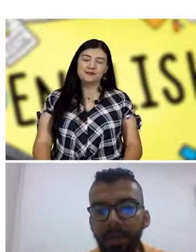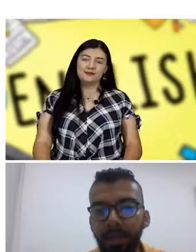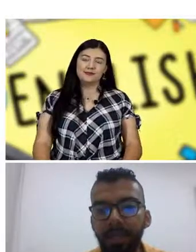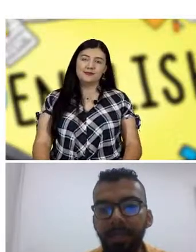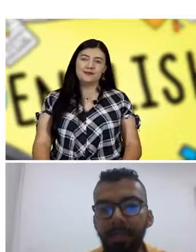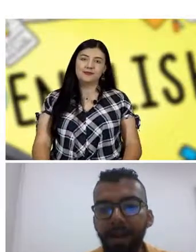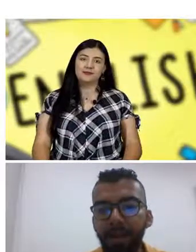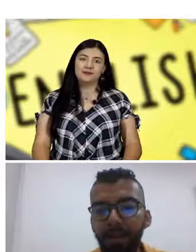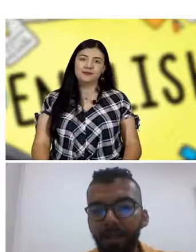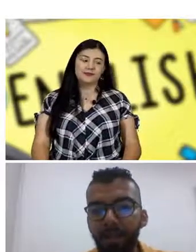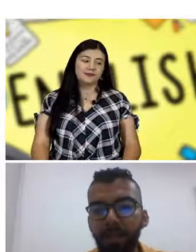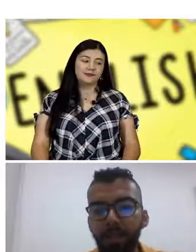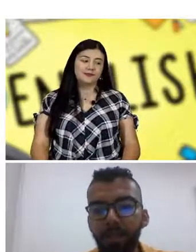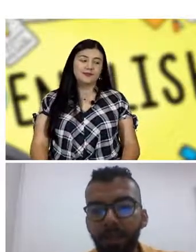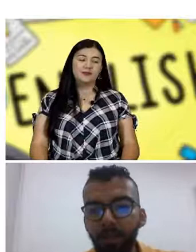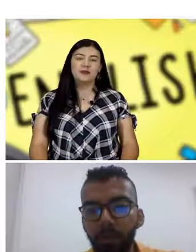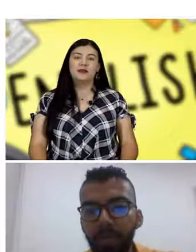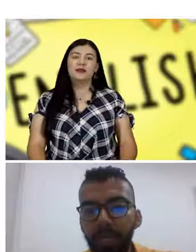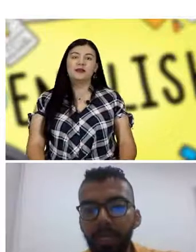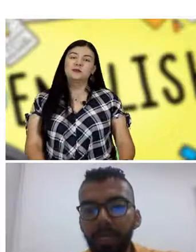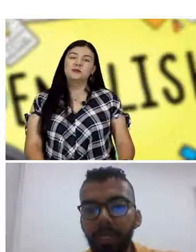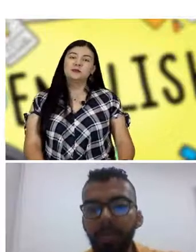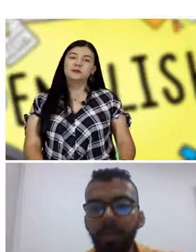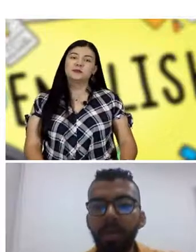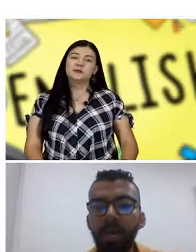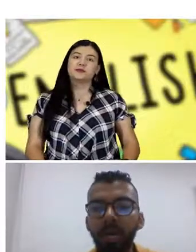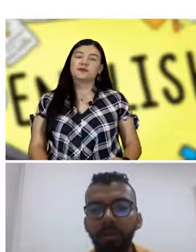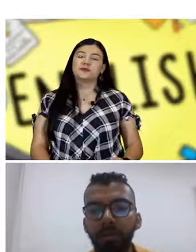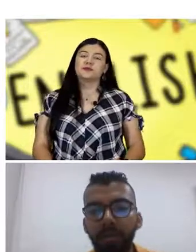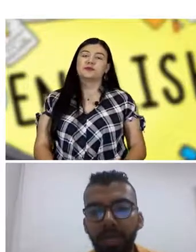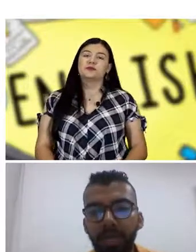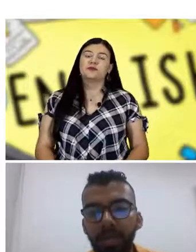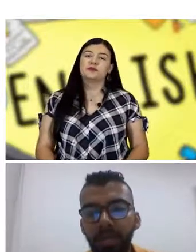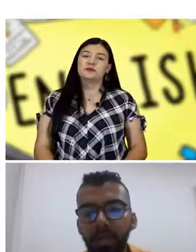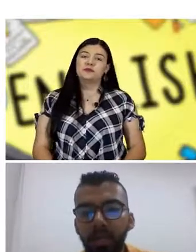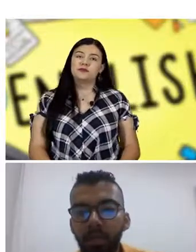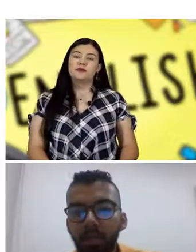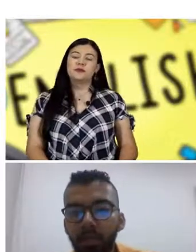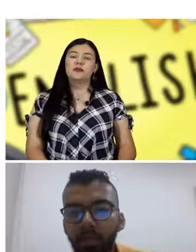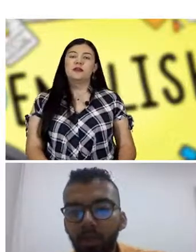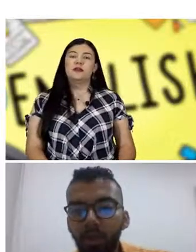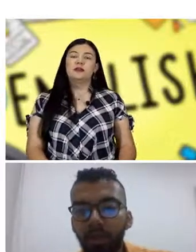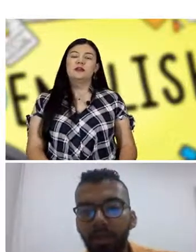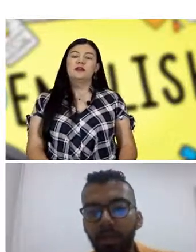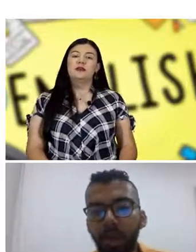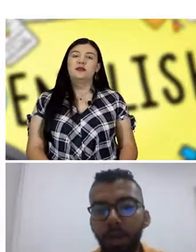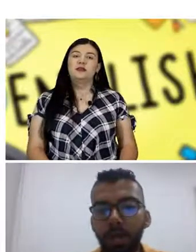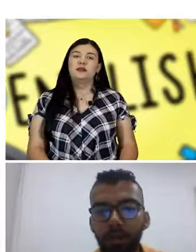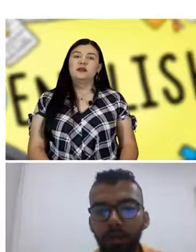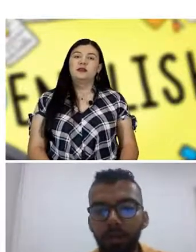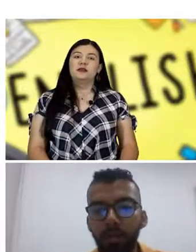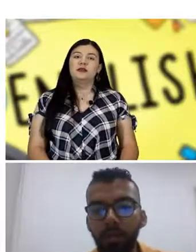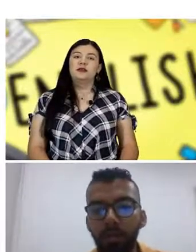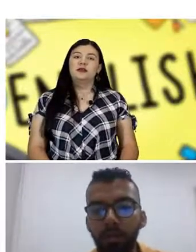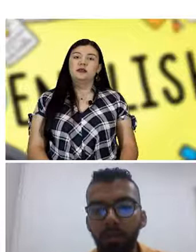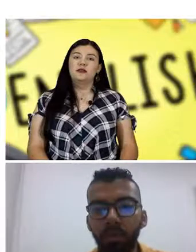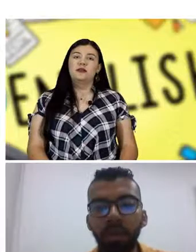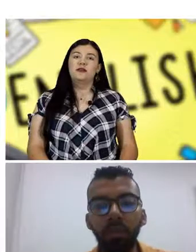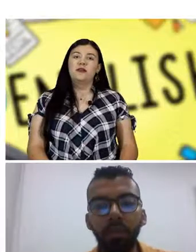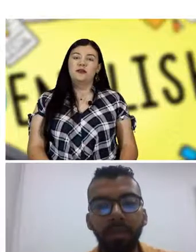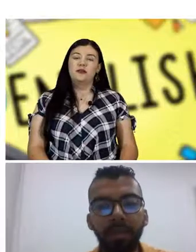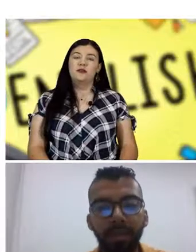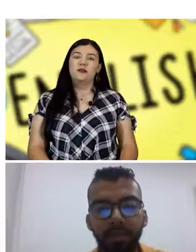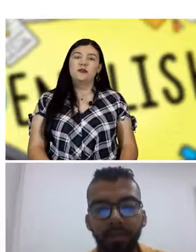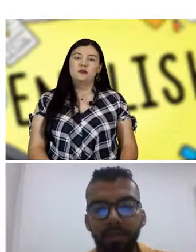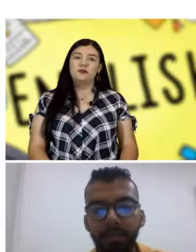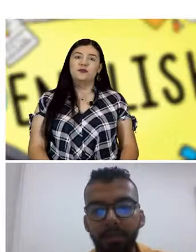De parte de Mario, él nos pregunta, Teacher, how do you say dolor de muela o dolor